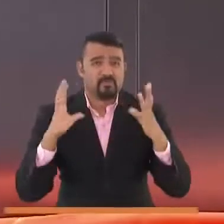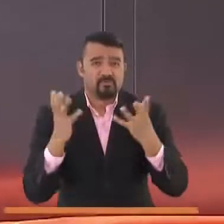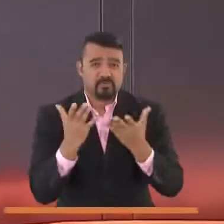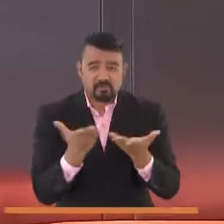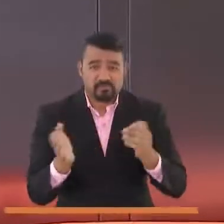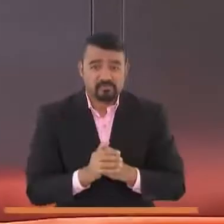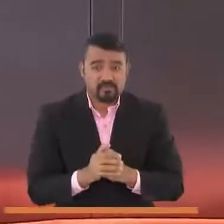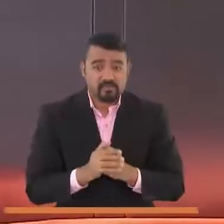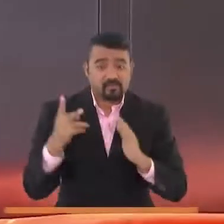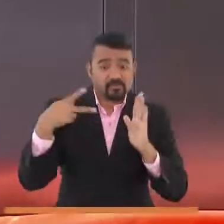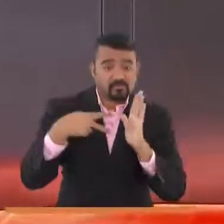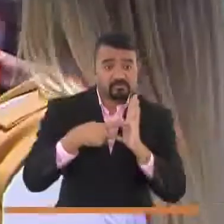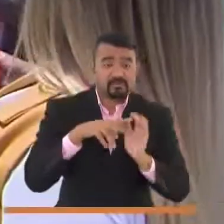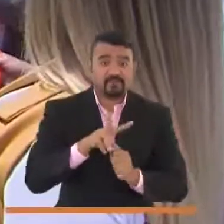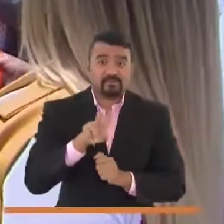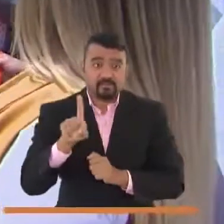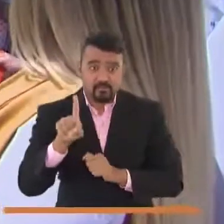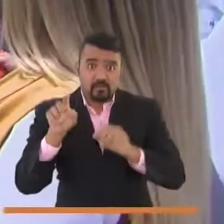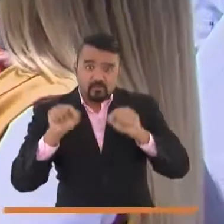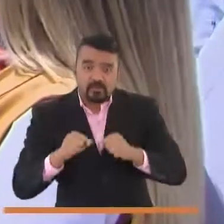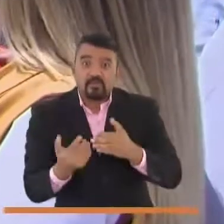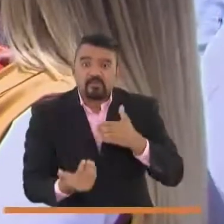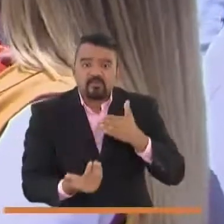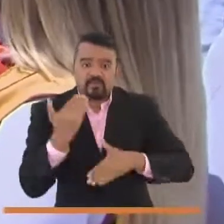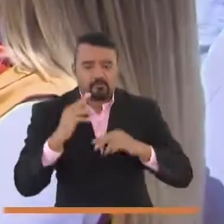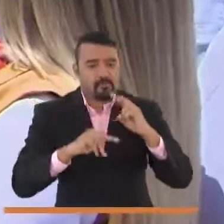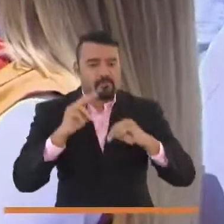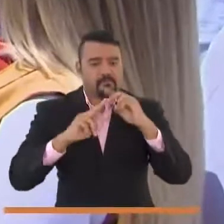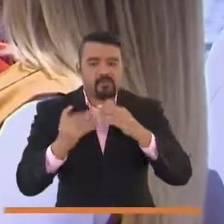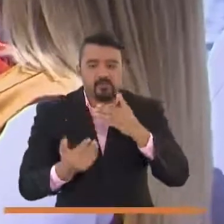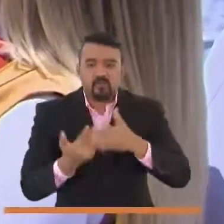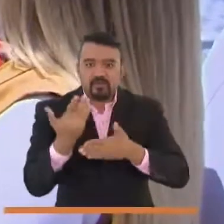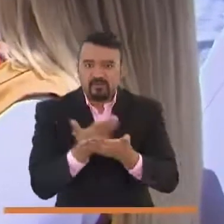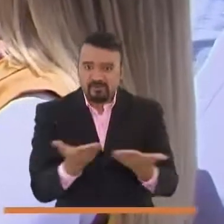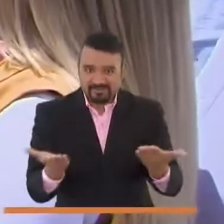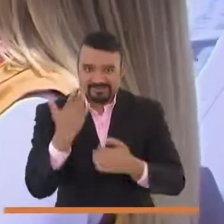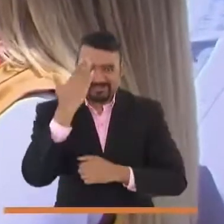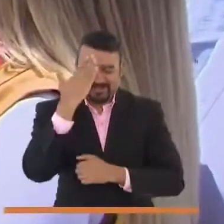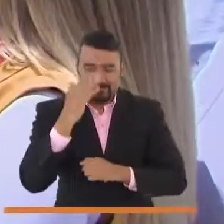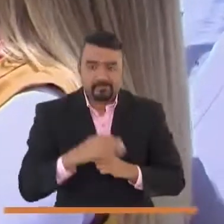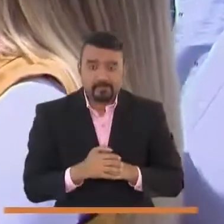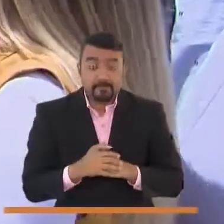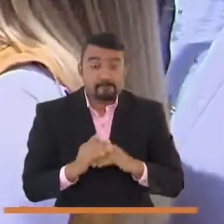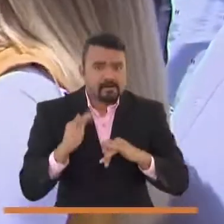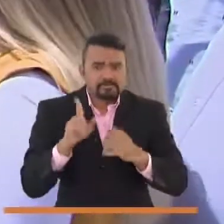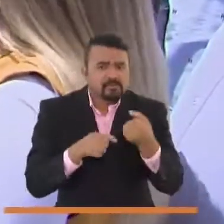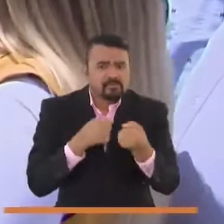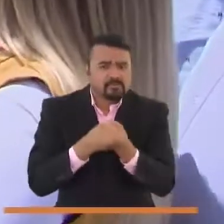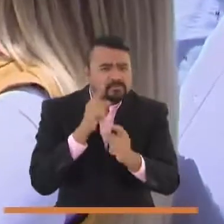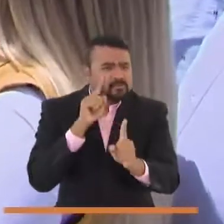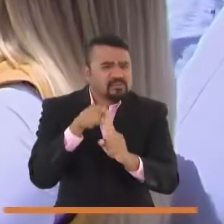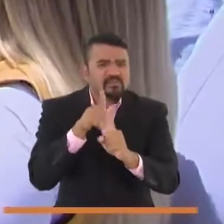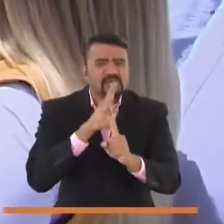un 2021 que vamos a destapar más placas, que vamos a cortar más cintas, pero también que vamos a apoyar mucho más desde lo